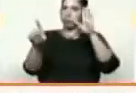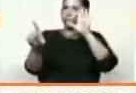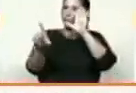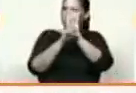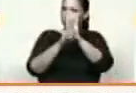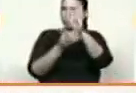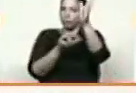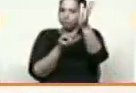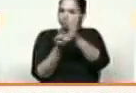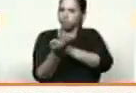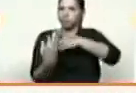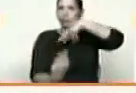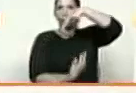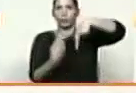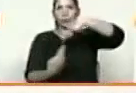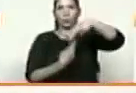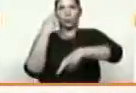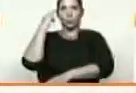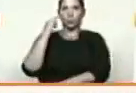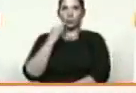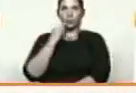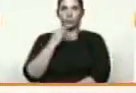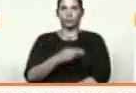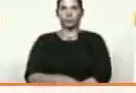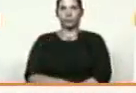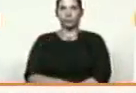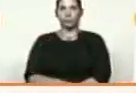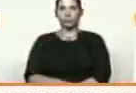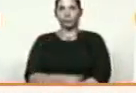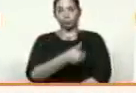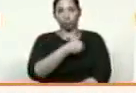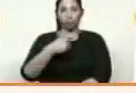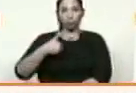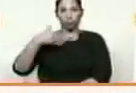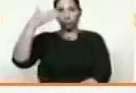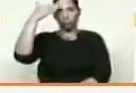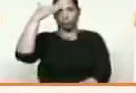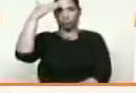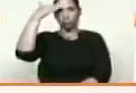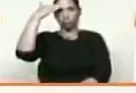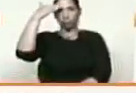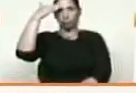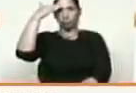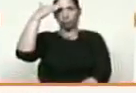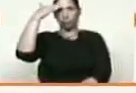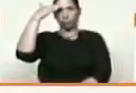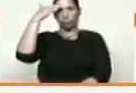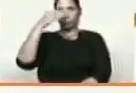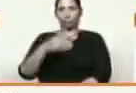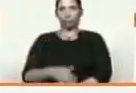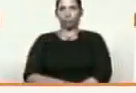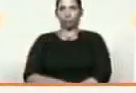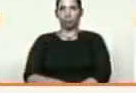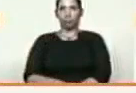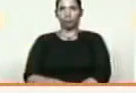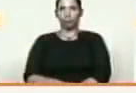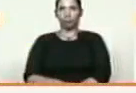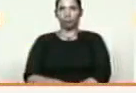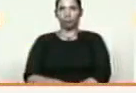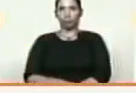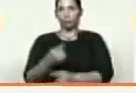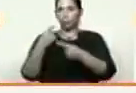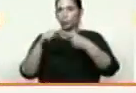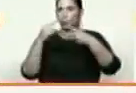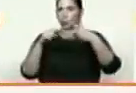Revolución Bolivariana. Quiero que sepamos que eso es lo que no nos perdonan, entre otras